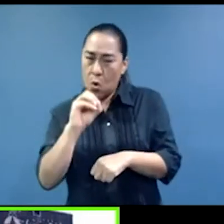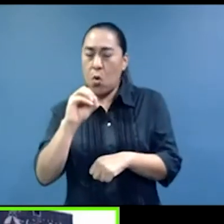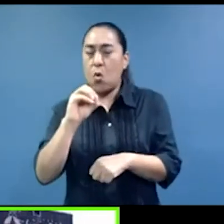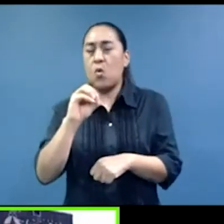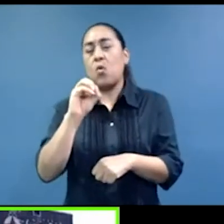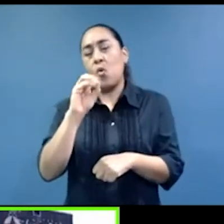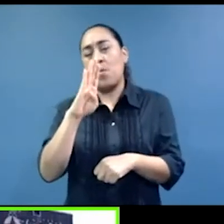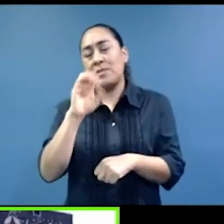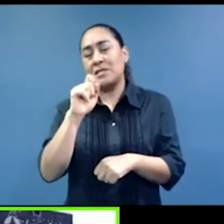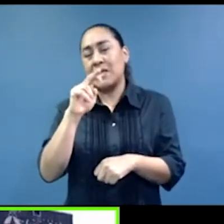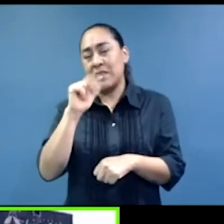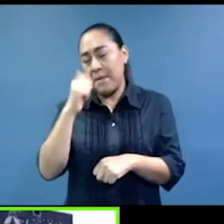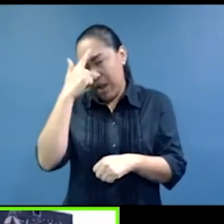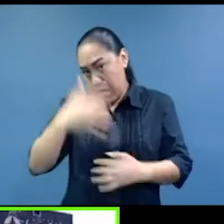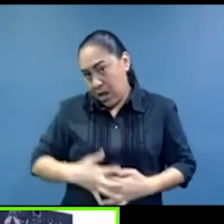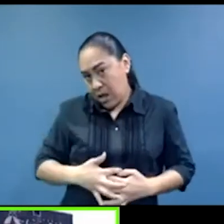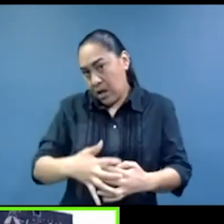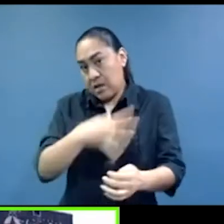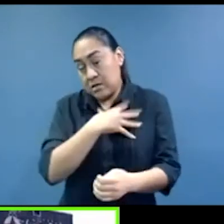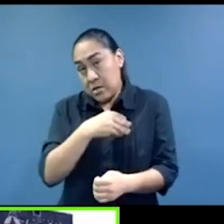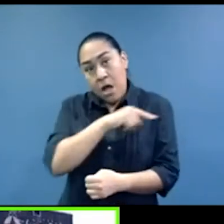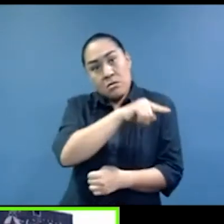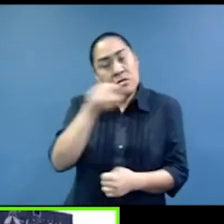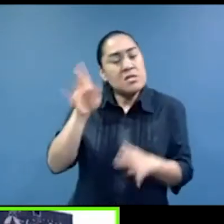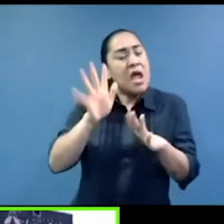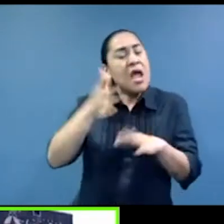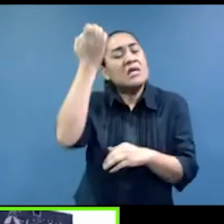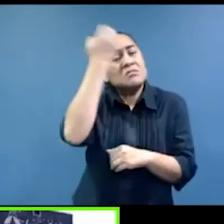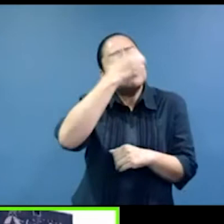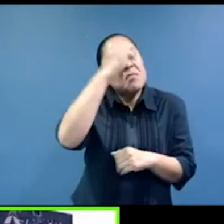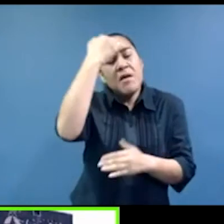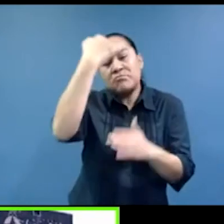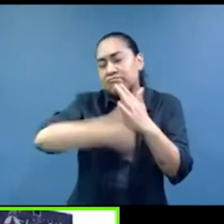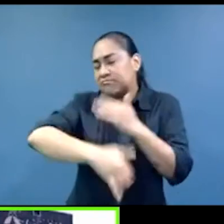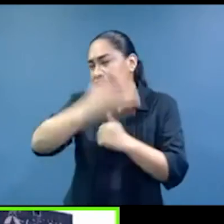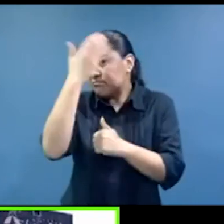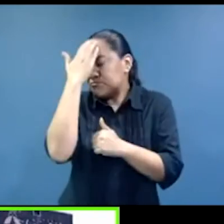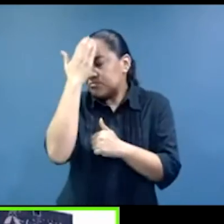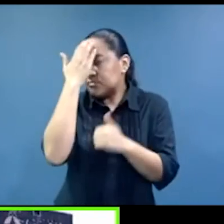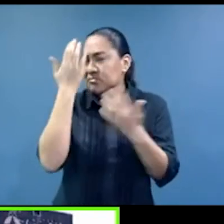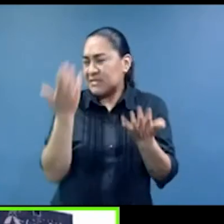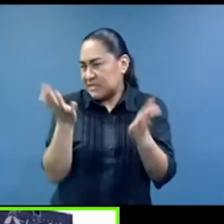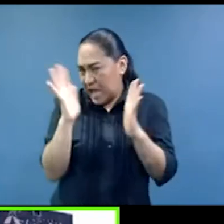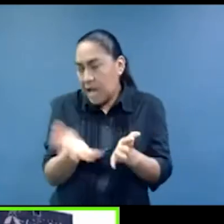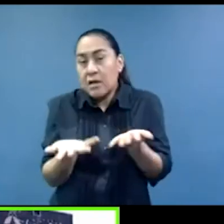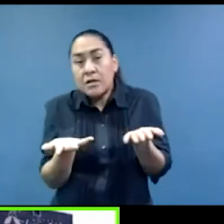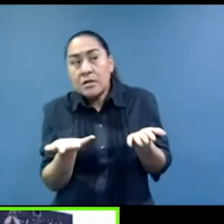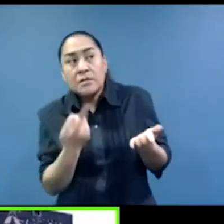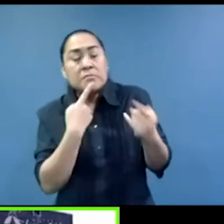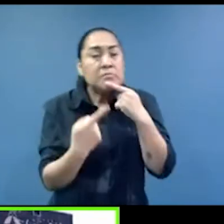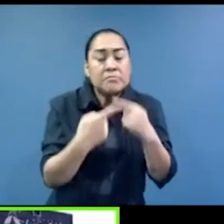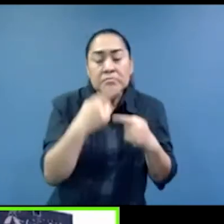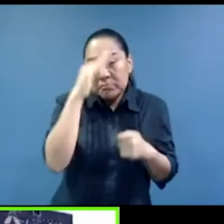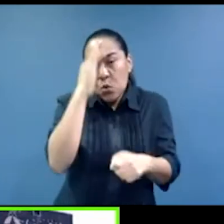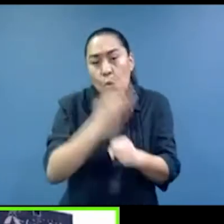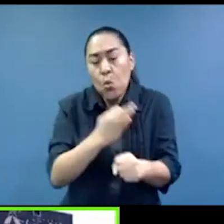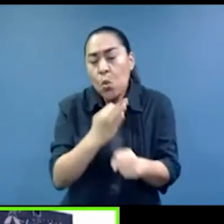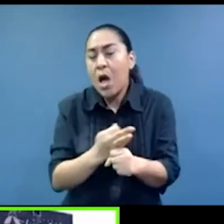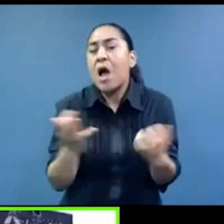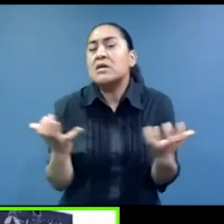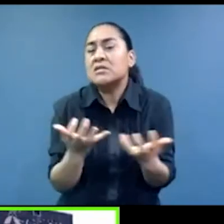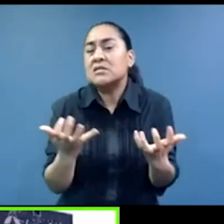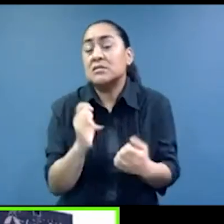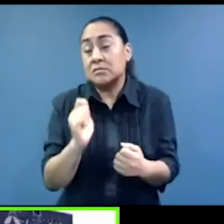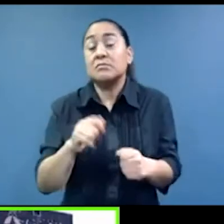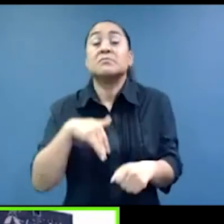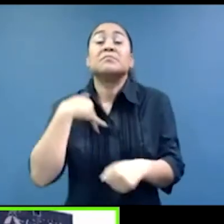precisamente, porque son quienes tienen el conocimiento y lo que se puede llevar a cabo y lo que se está llevando a cabo para que en un